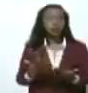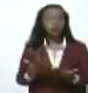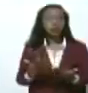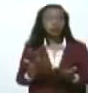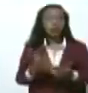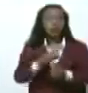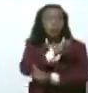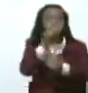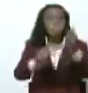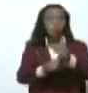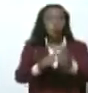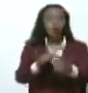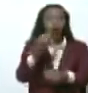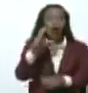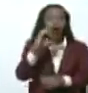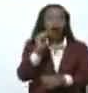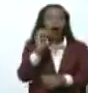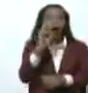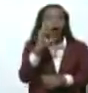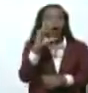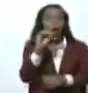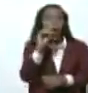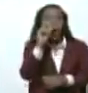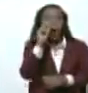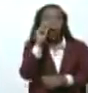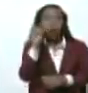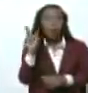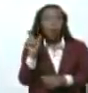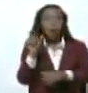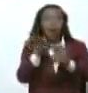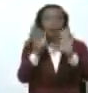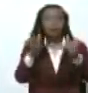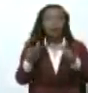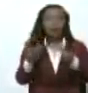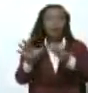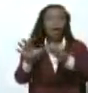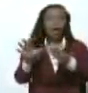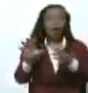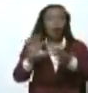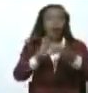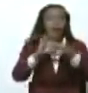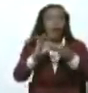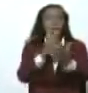lo sigue Carlos Andrés González Salinas, de la Mesa de la Unidad Democrática,